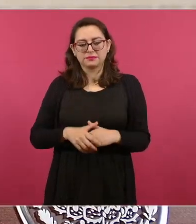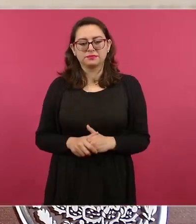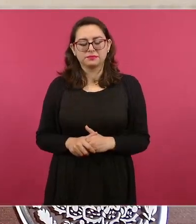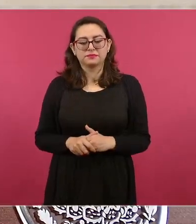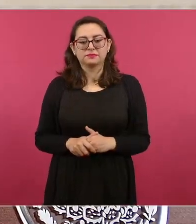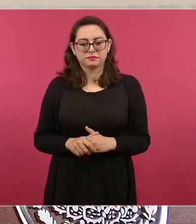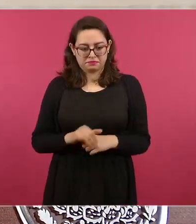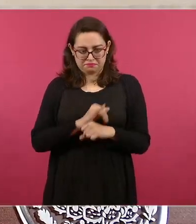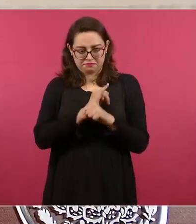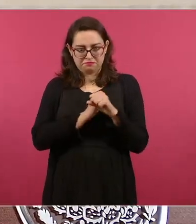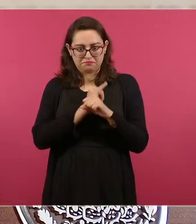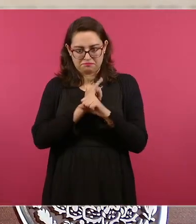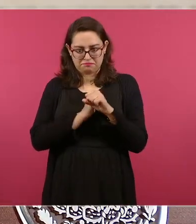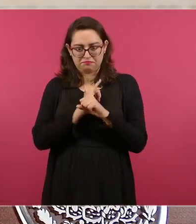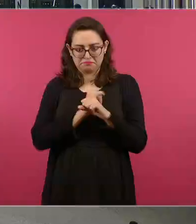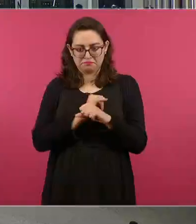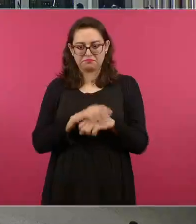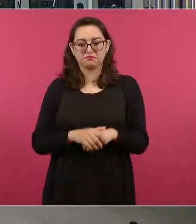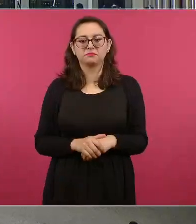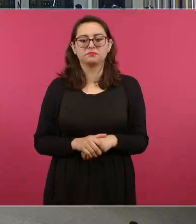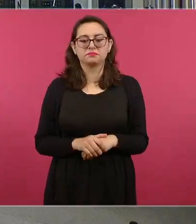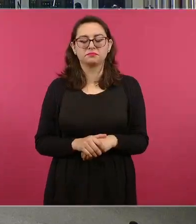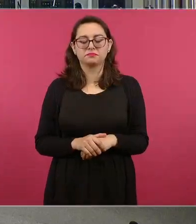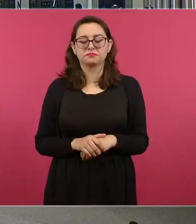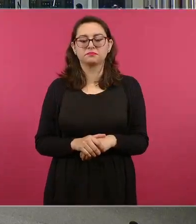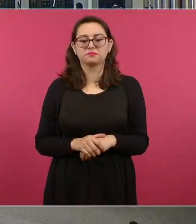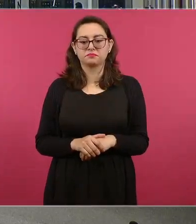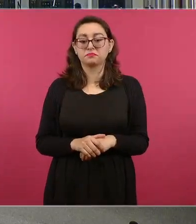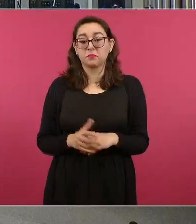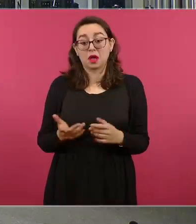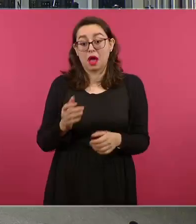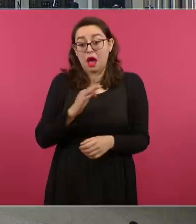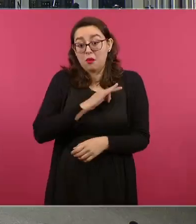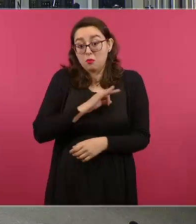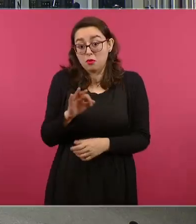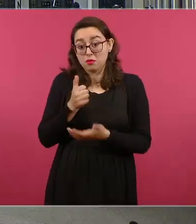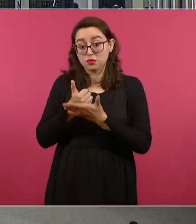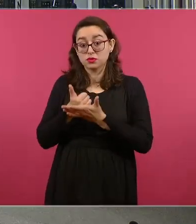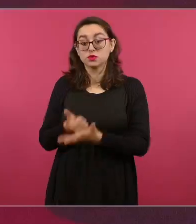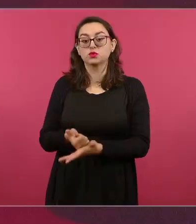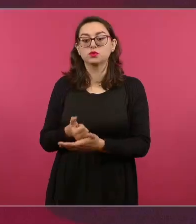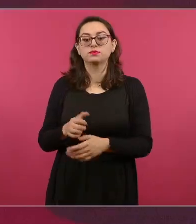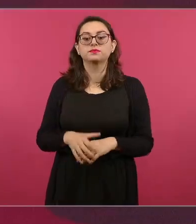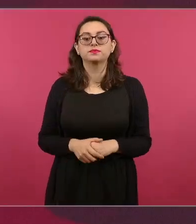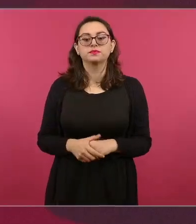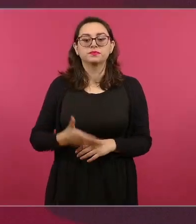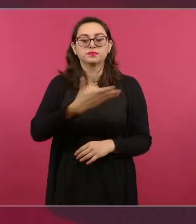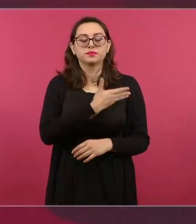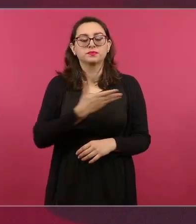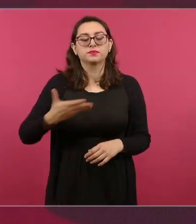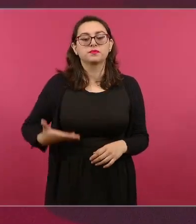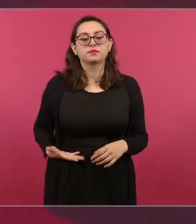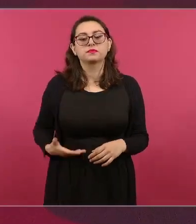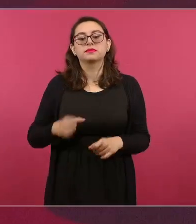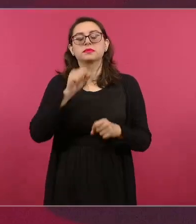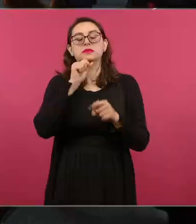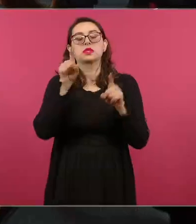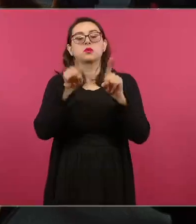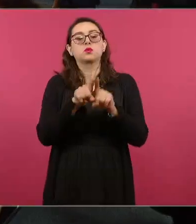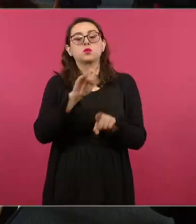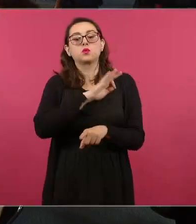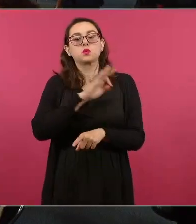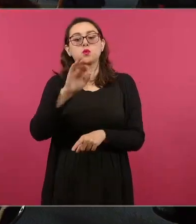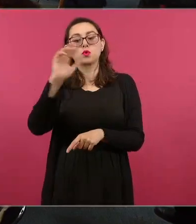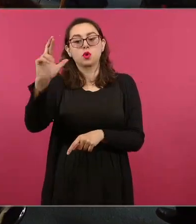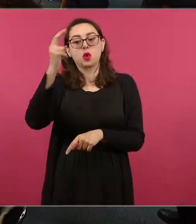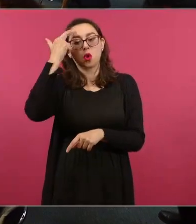Que sí, lo analicemos. Está bien. Y que ayudemos en todo lo que podamos. Muy bien, gracias. Presidente, no sé si usted también recuerda